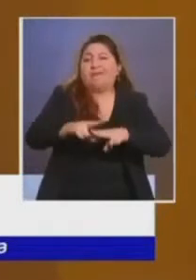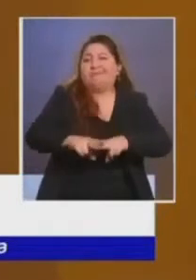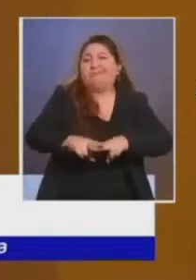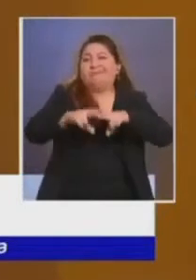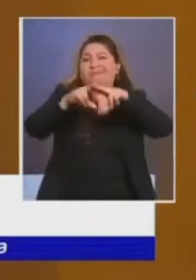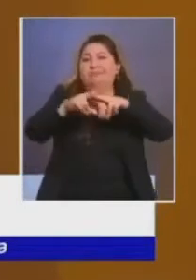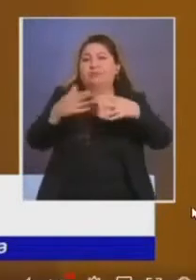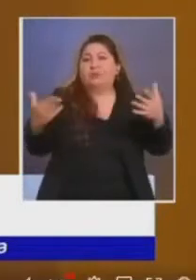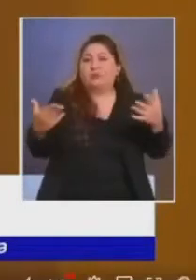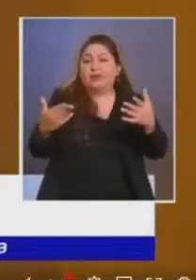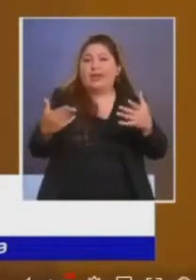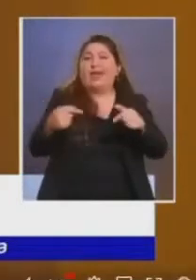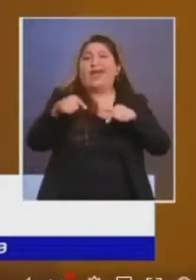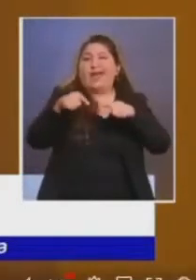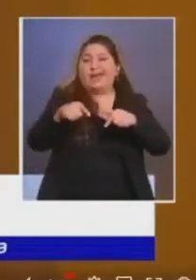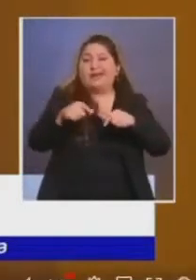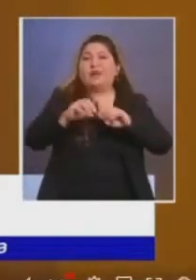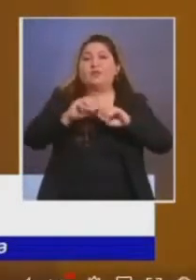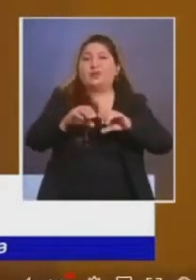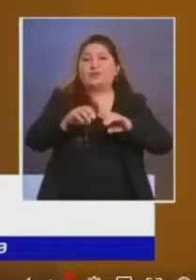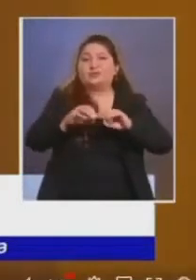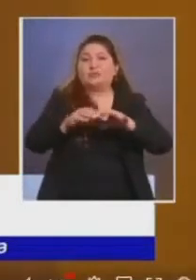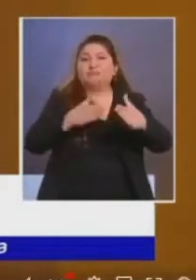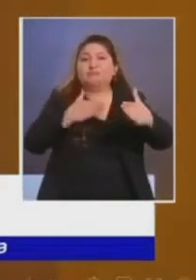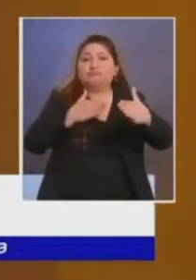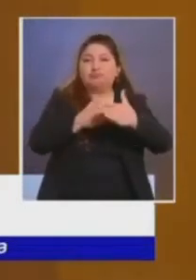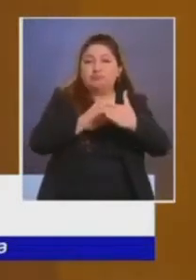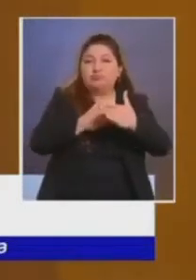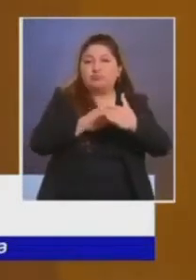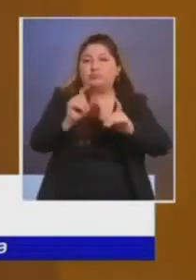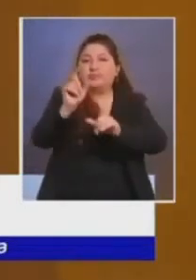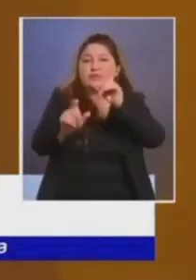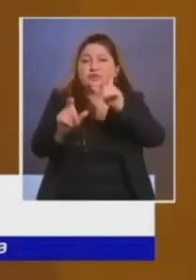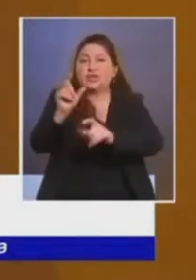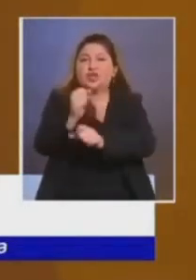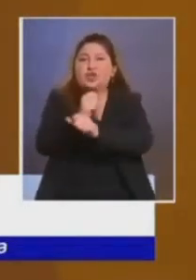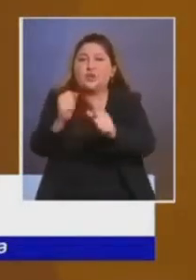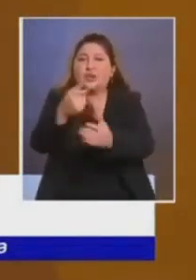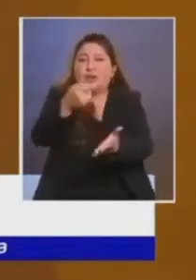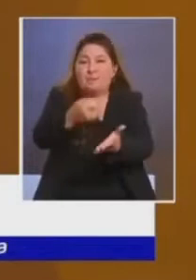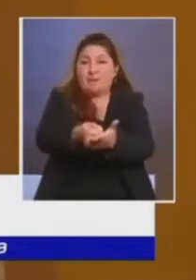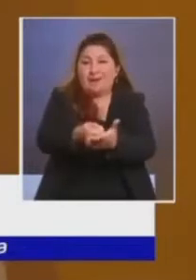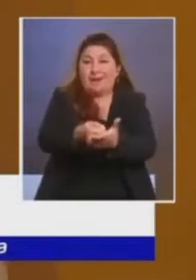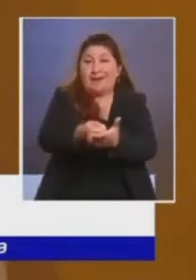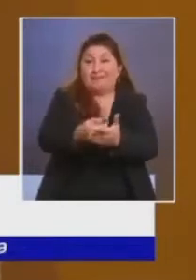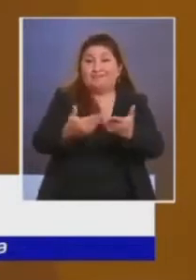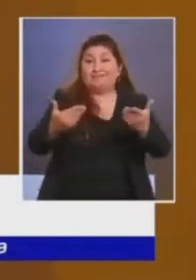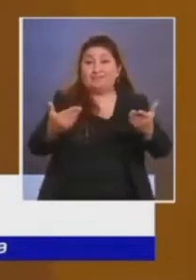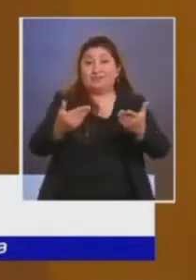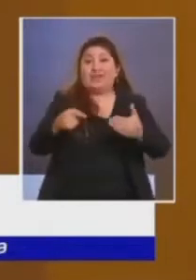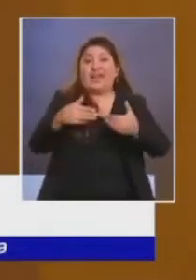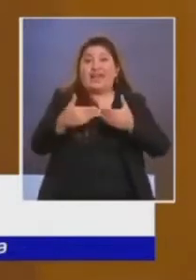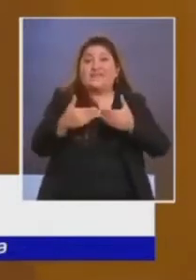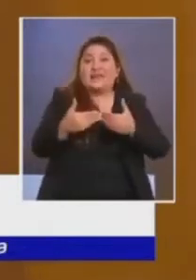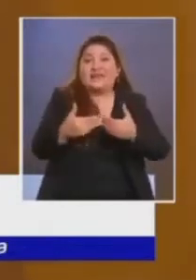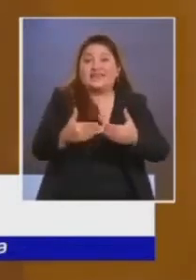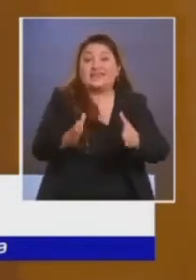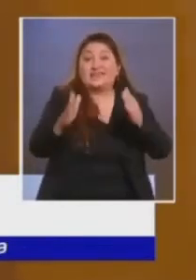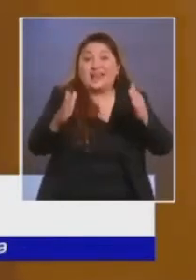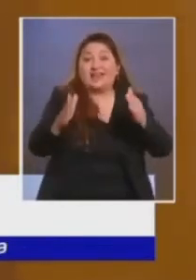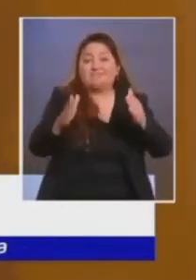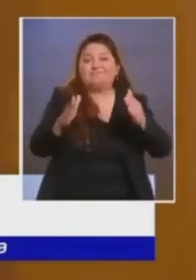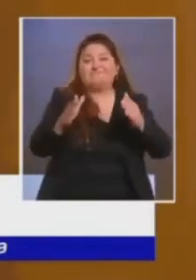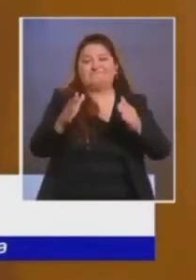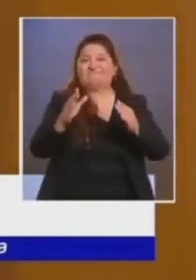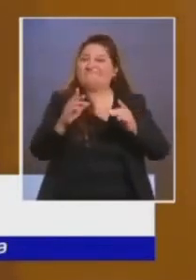exclusivamente restringida para quienes pueden pagarla. Entonces, ante esa comprensión insuficiente de la libertad, yo creo que por parte de